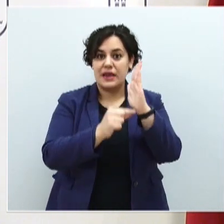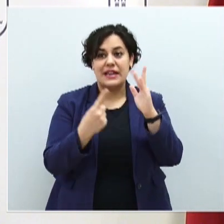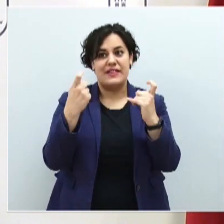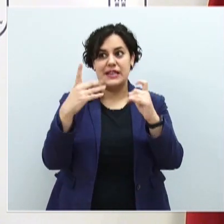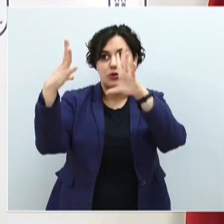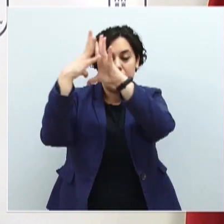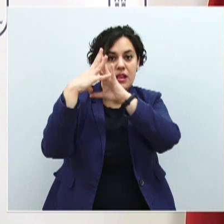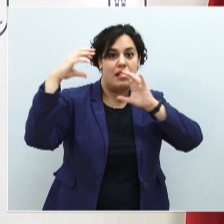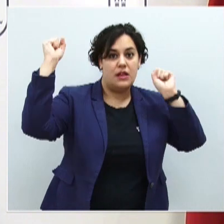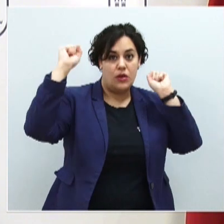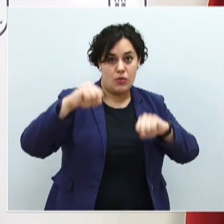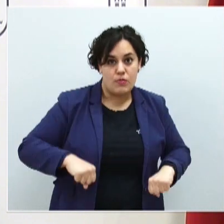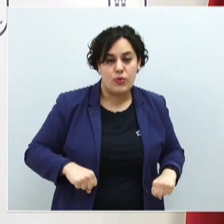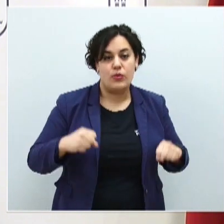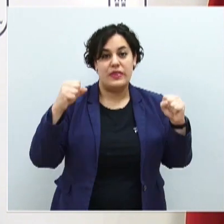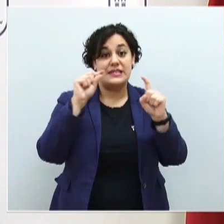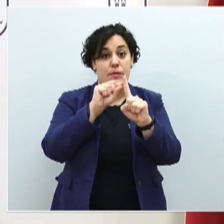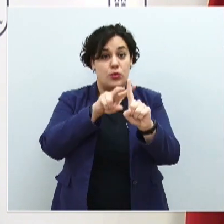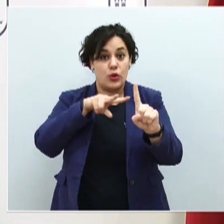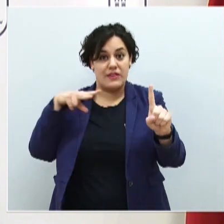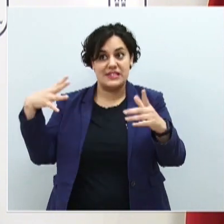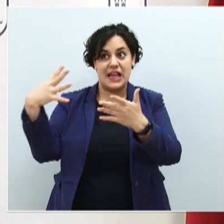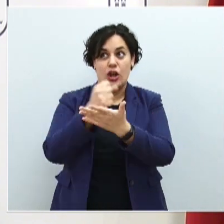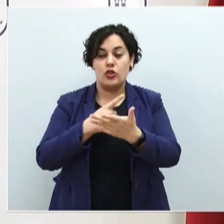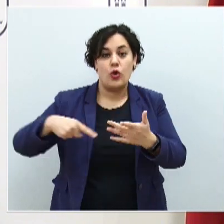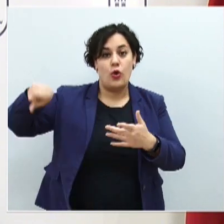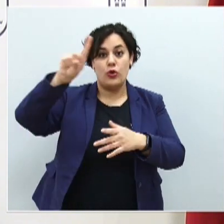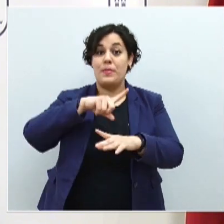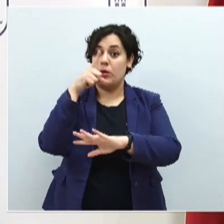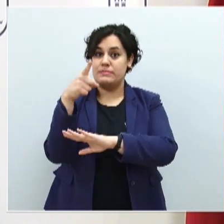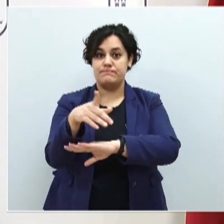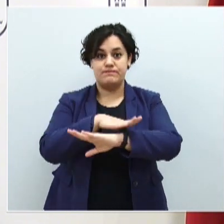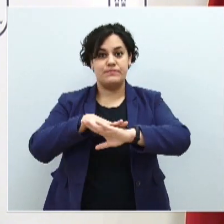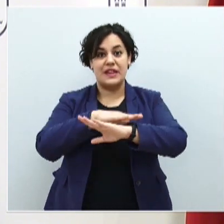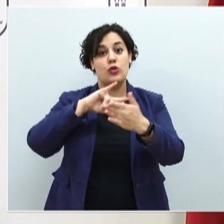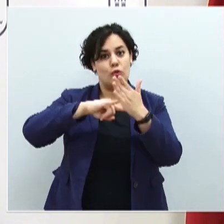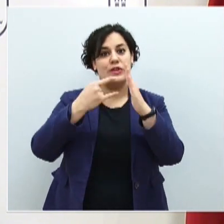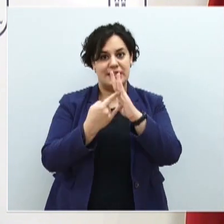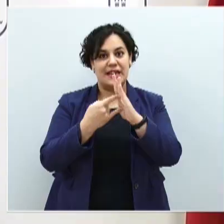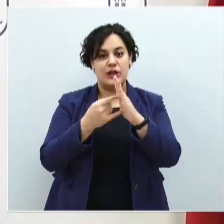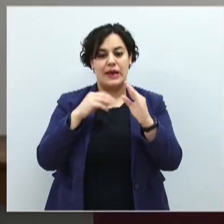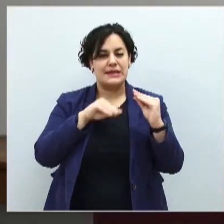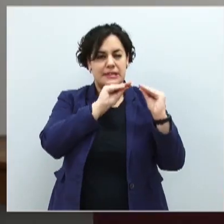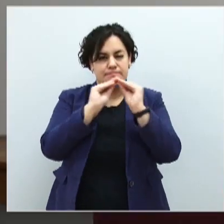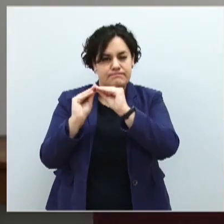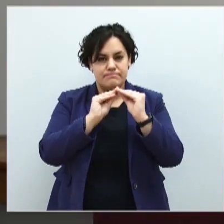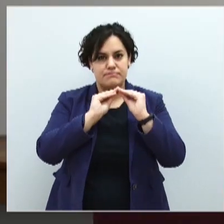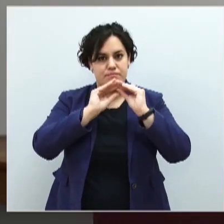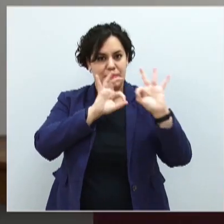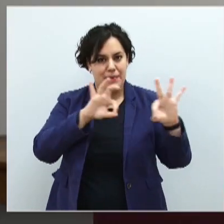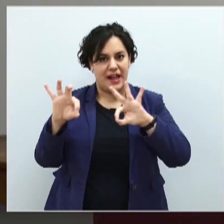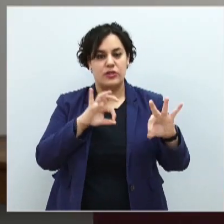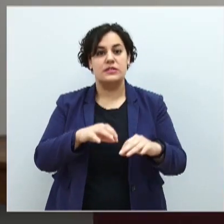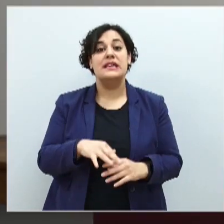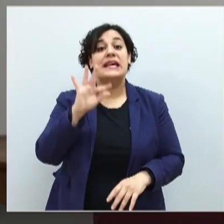consensuadas desde todos los puntos de vista por el Ministerio. Nosotros tenemos un técnico ahí que está diciendo lo que pensamos, ¿no? ¿Cuándo se van a hacer los test a